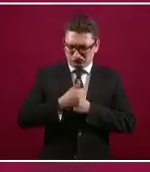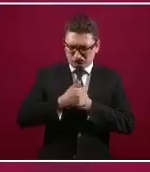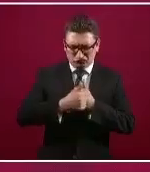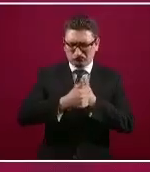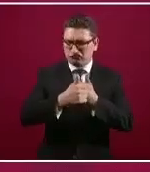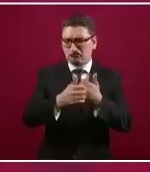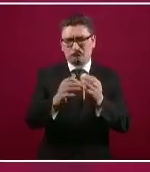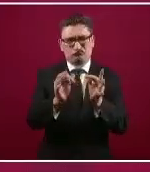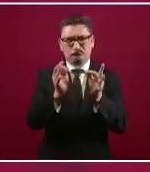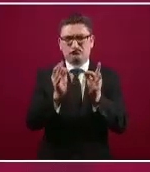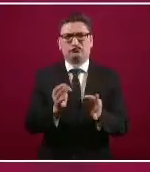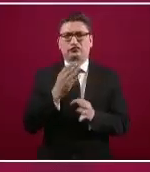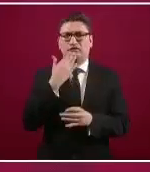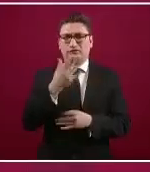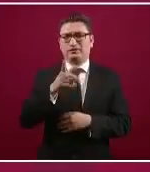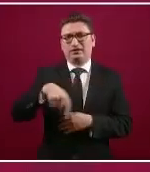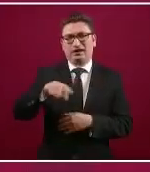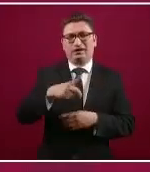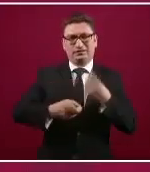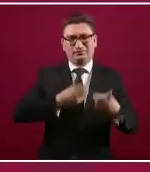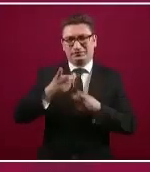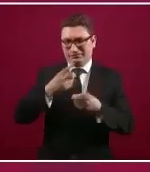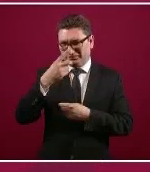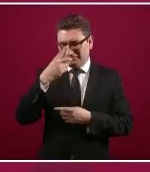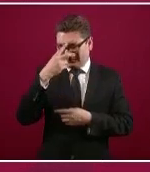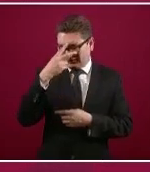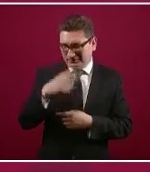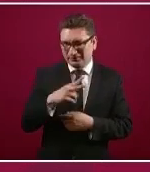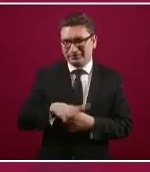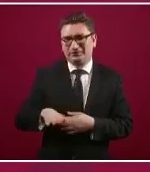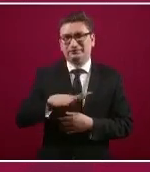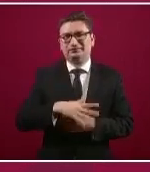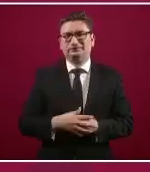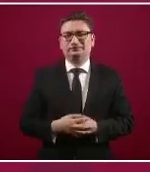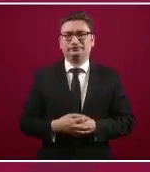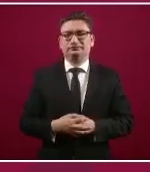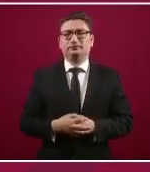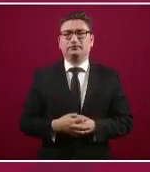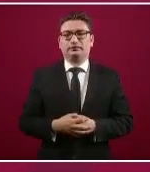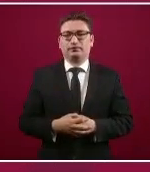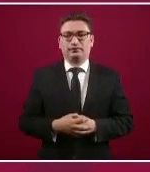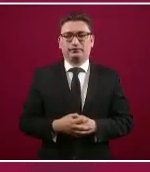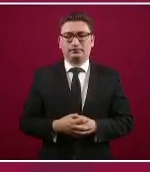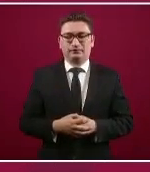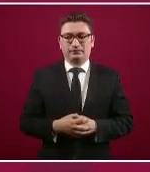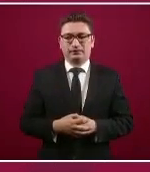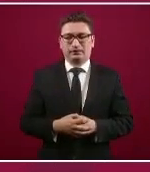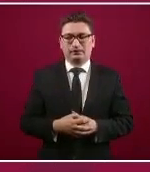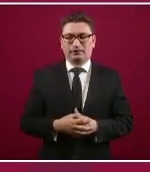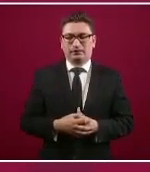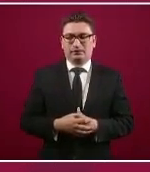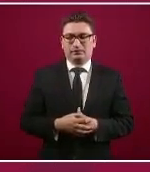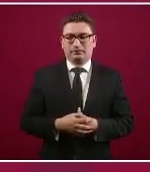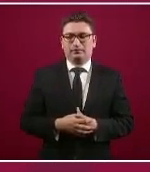desempeño los deportistas mexicanos y por eso